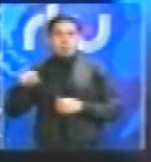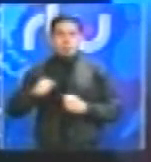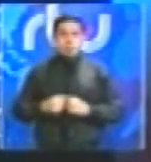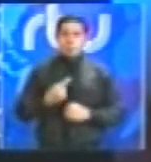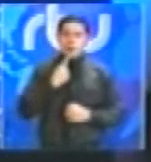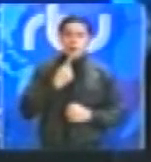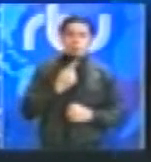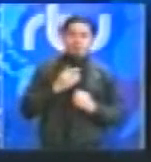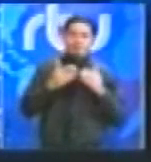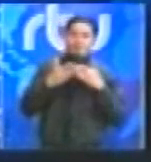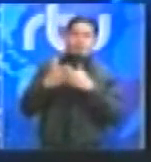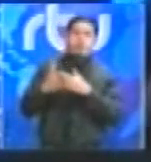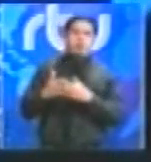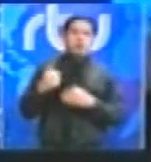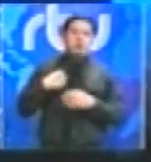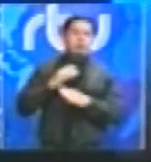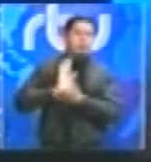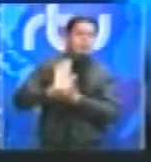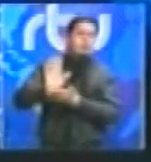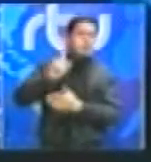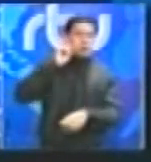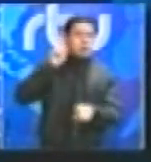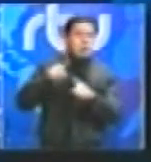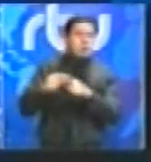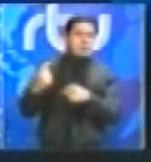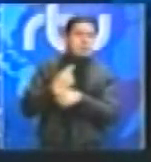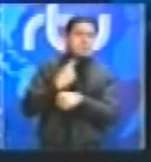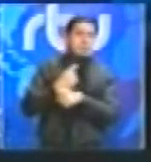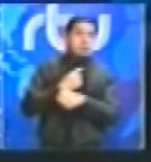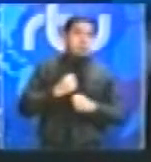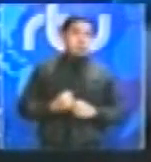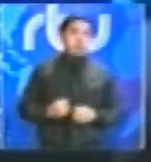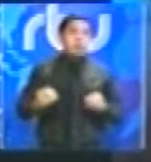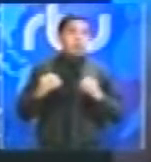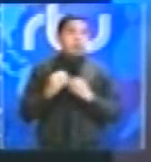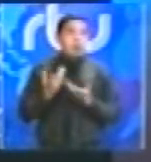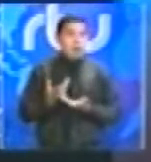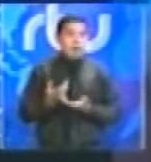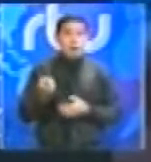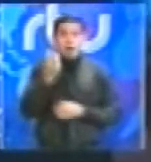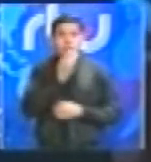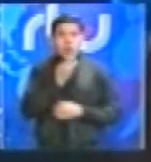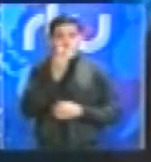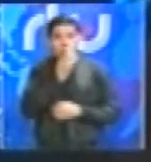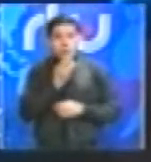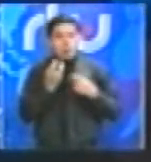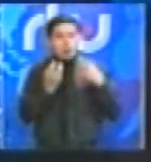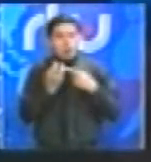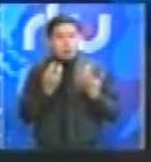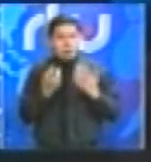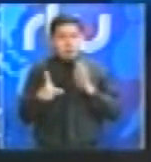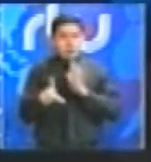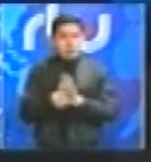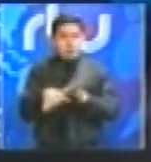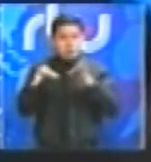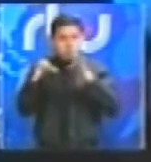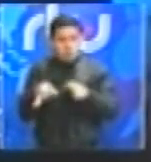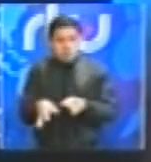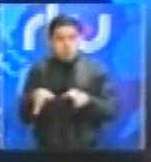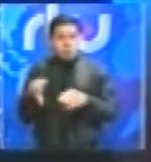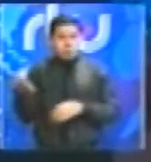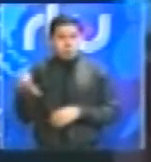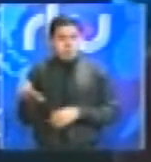todo tipo de persecución ilegal y arbitraria. También rechazo se juegue con audios cuyo origen, legalidad, autenticidad